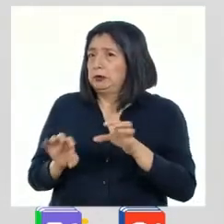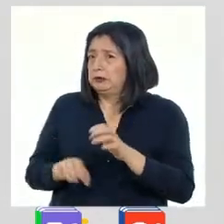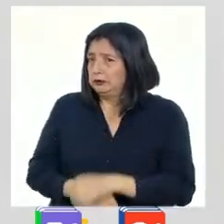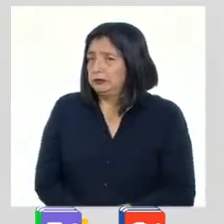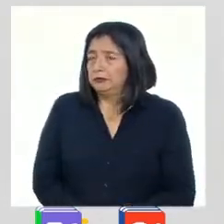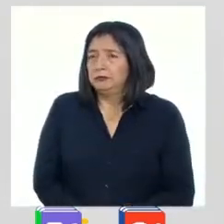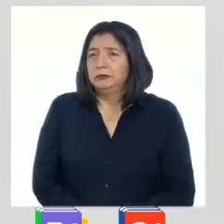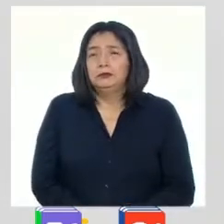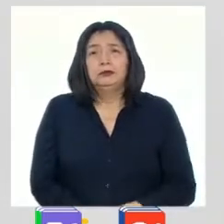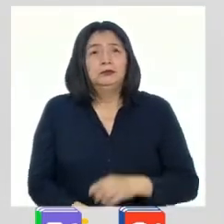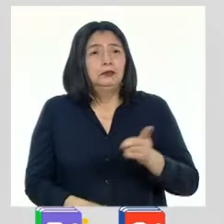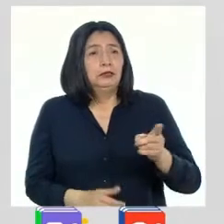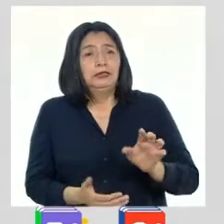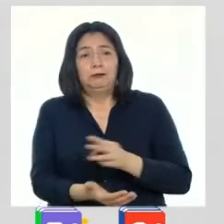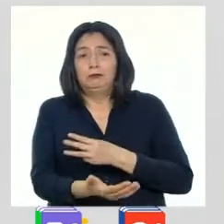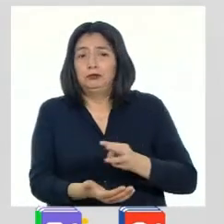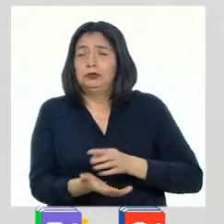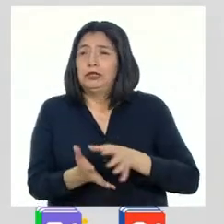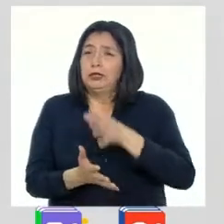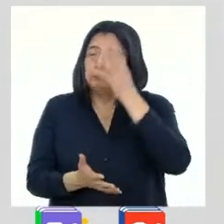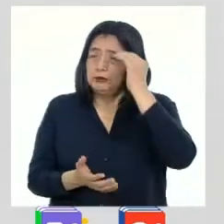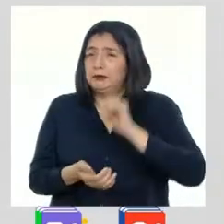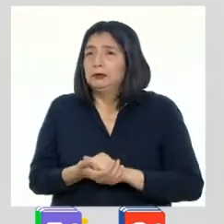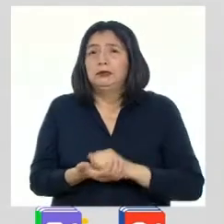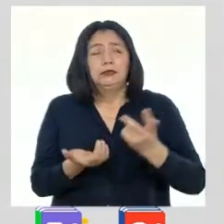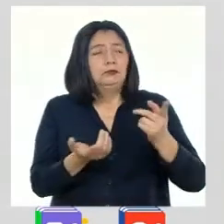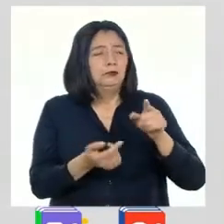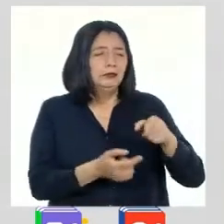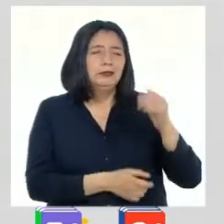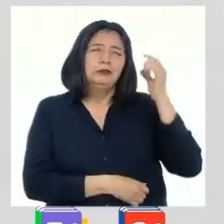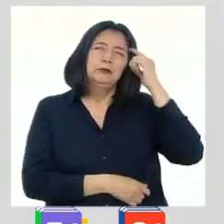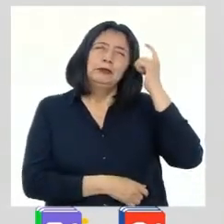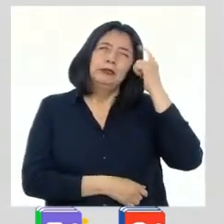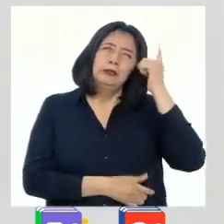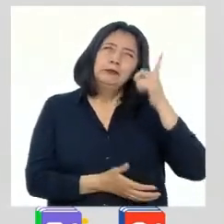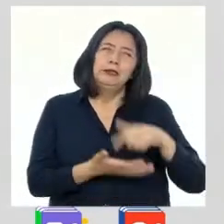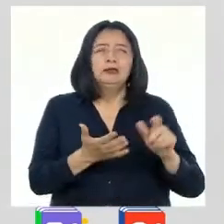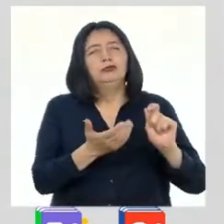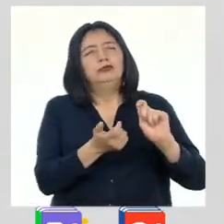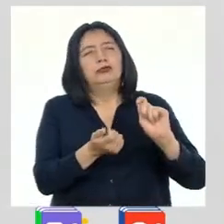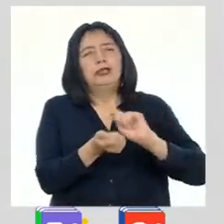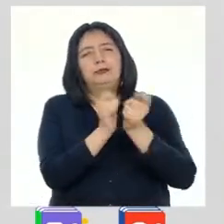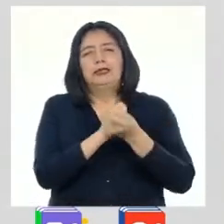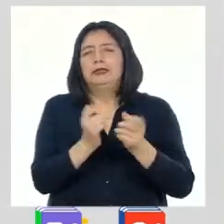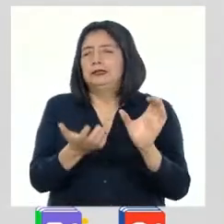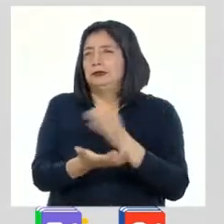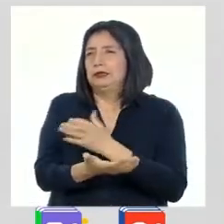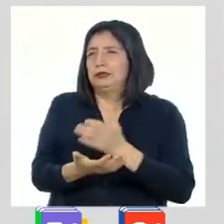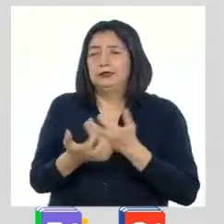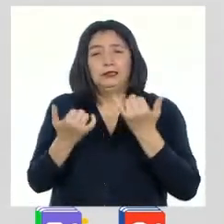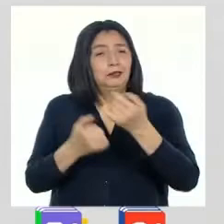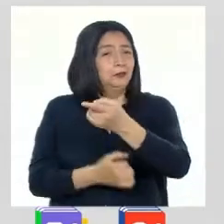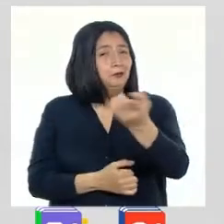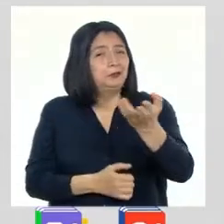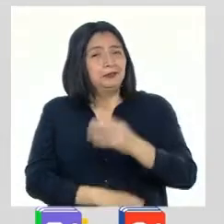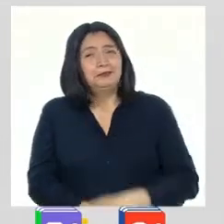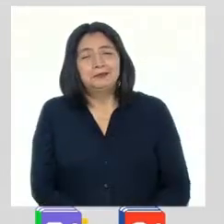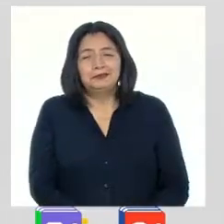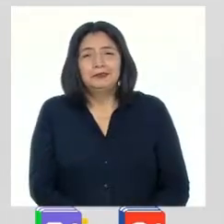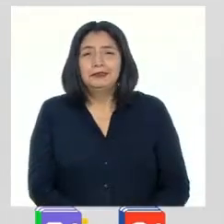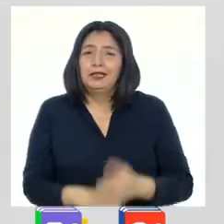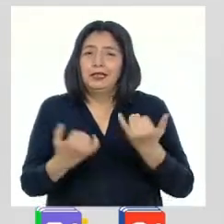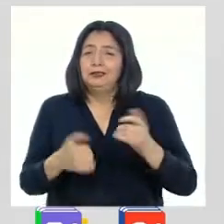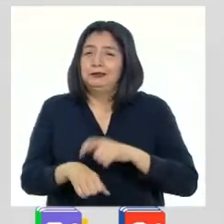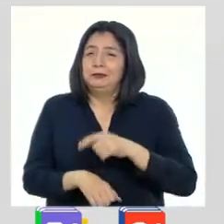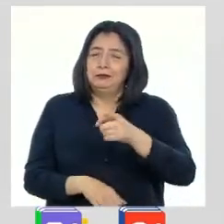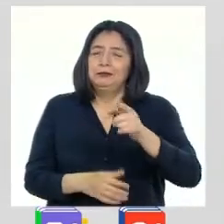elaborarlos. En la propuesta musical aprendimos a transformar esas reflexiones en una canción. Y ahora, les toca a ustedes. Es